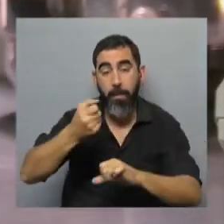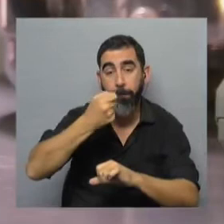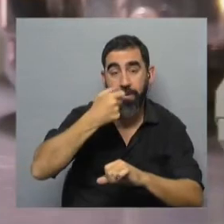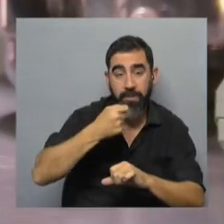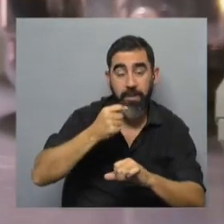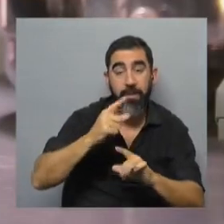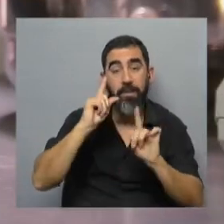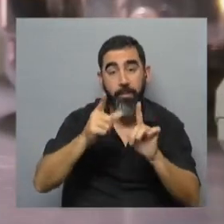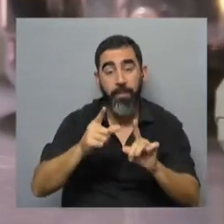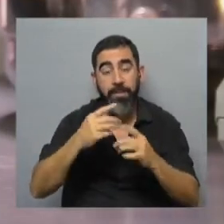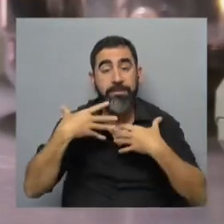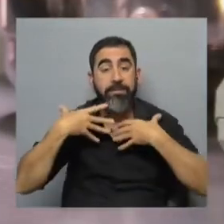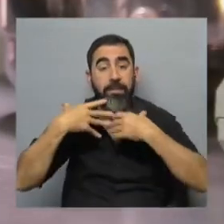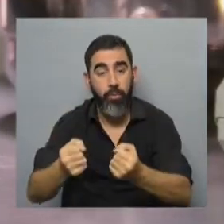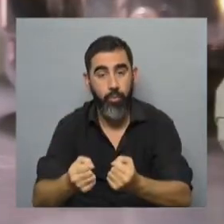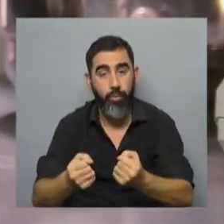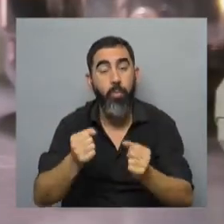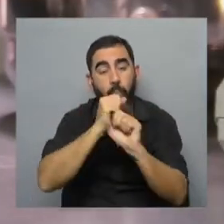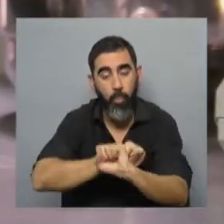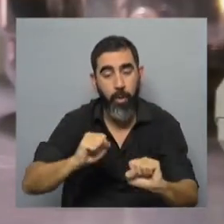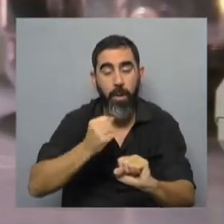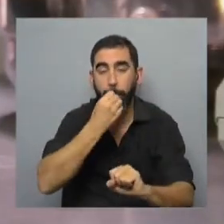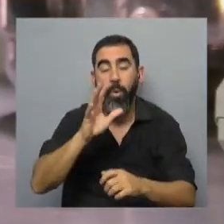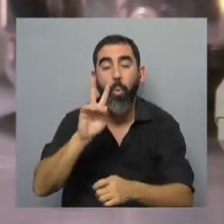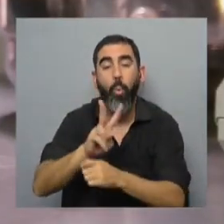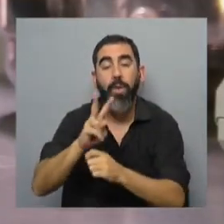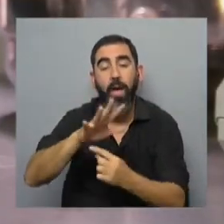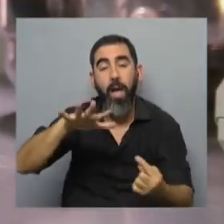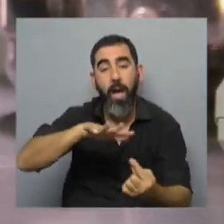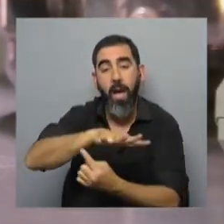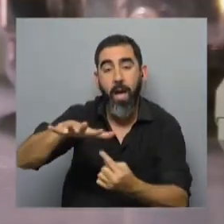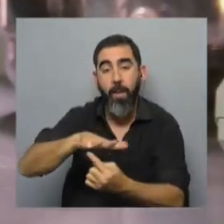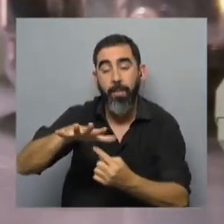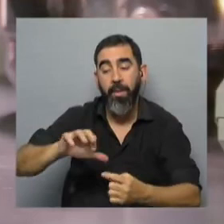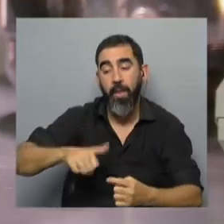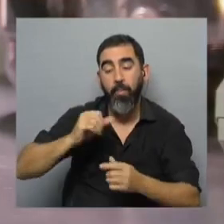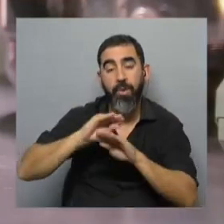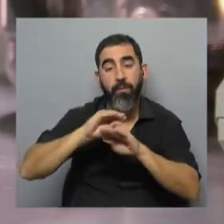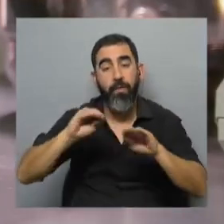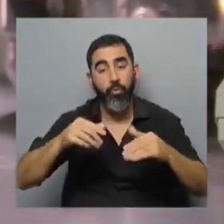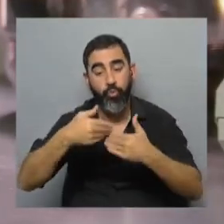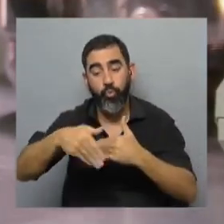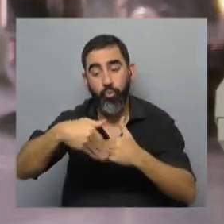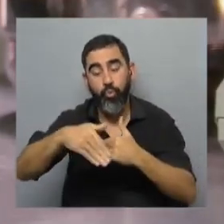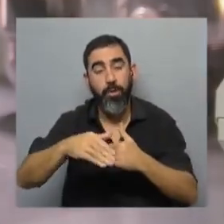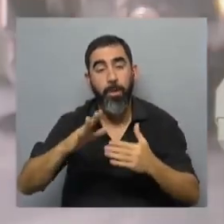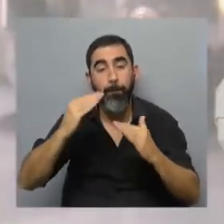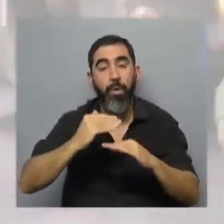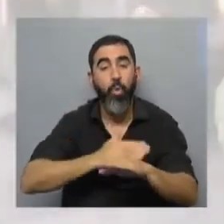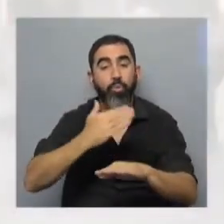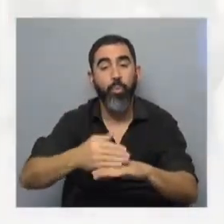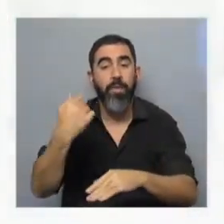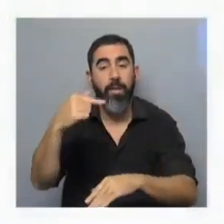y además de la salud, también podemos ayudar a cuidar el ambiente aprovechando residuos y minimizando su impacto.